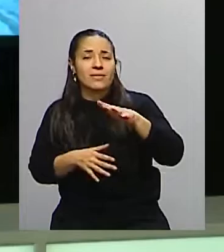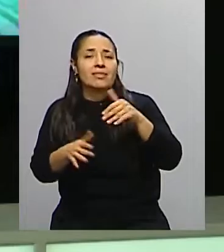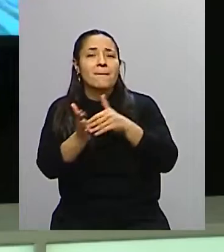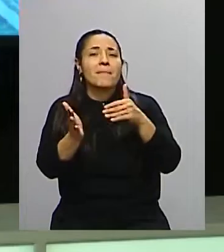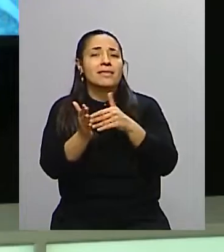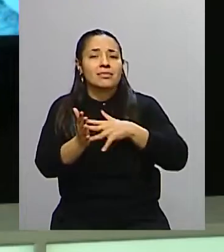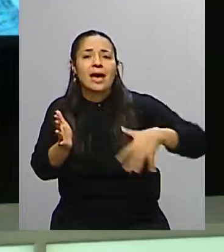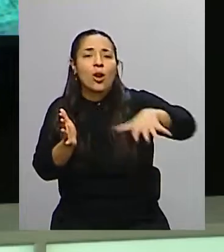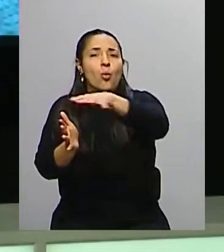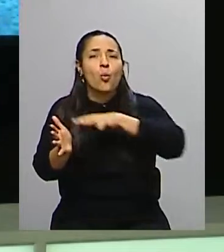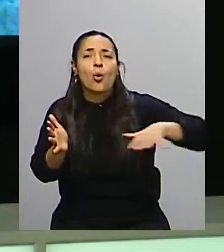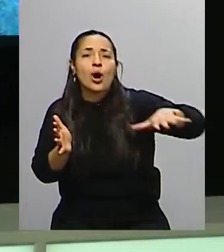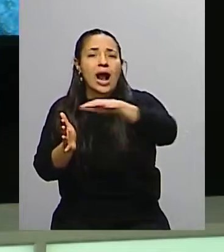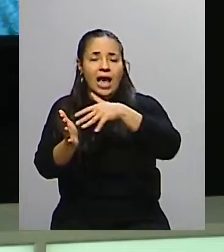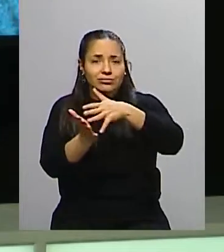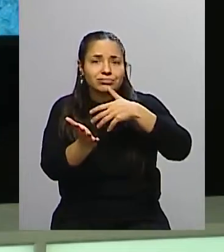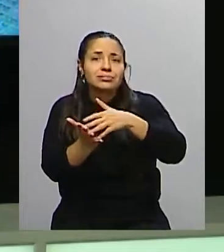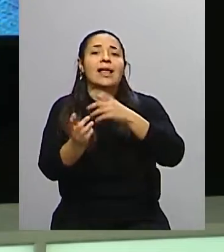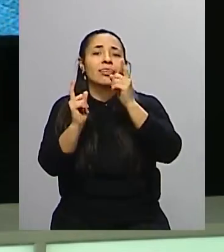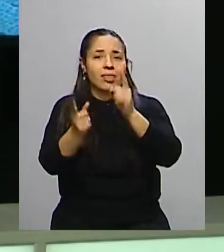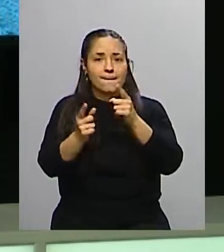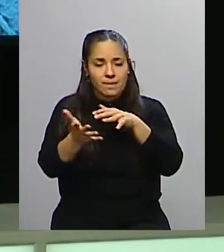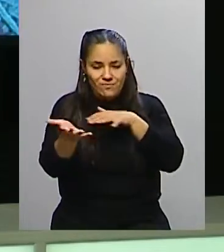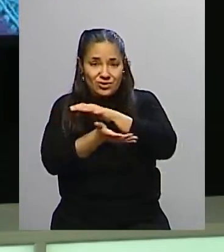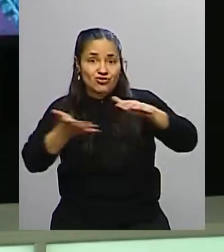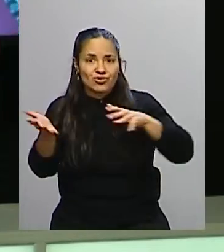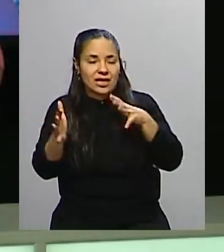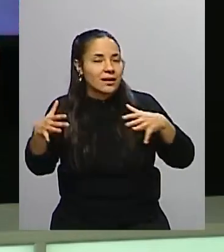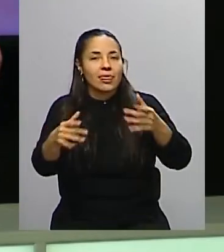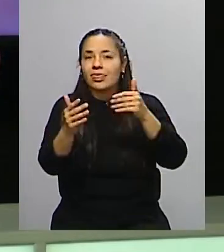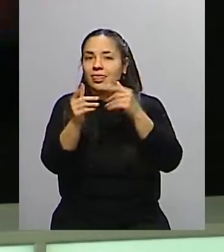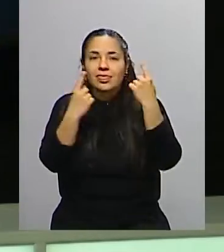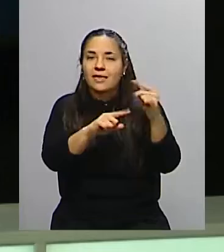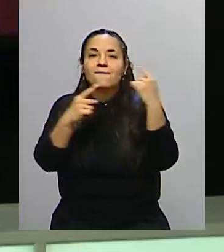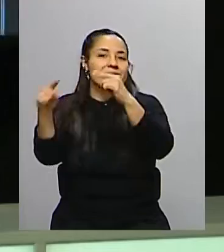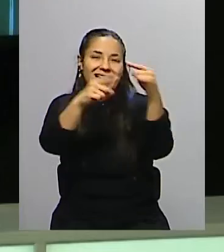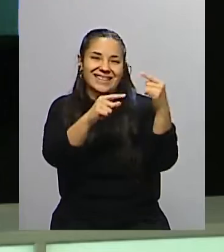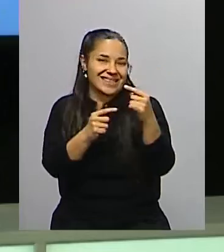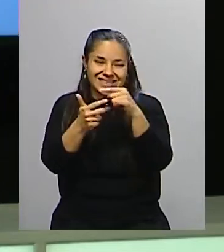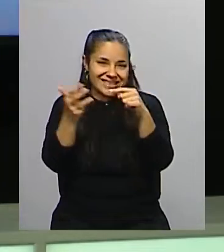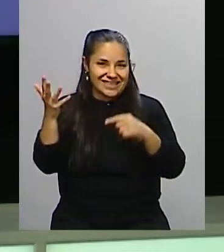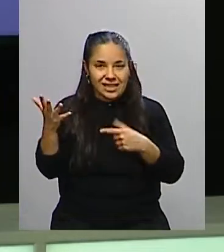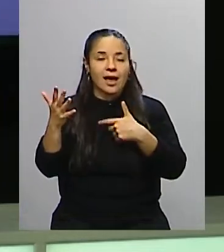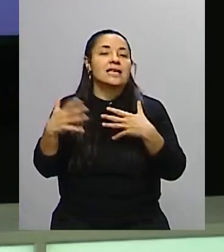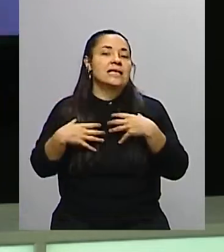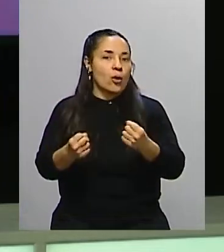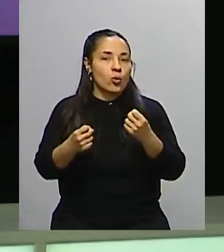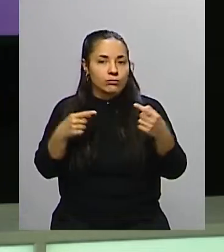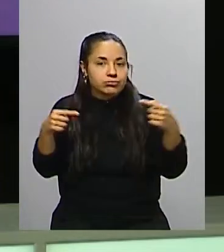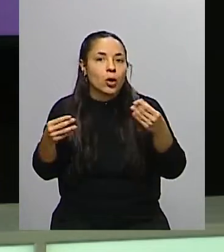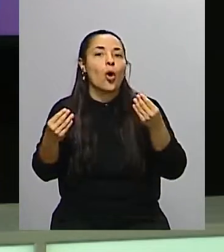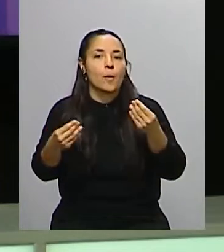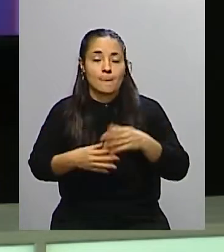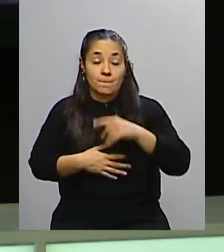endémicas, o sea, hay infinidad de variables que afectan y definen la salud de una población. Esto quiere decir que también los países